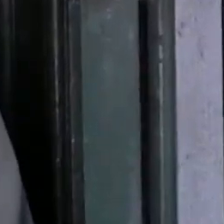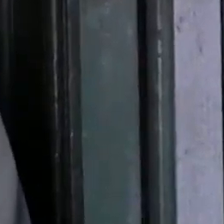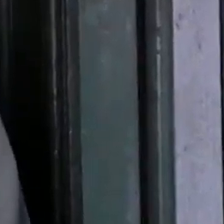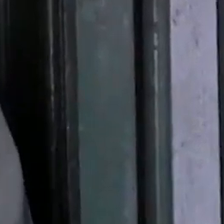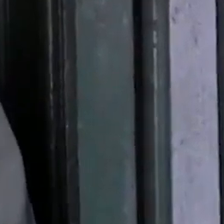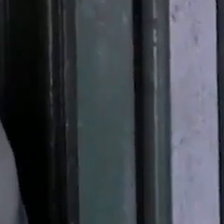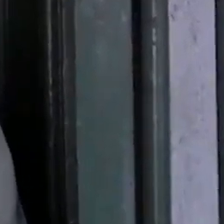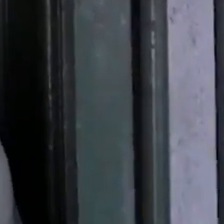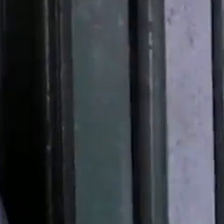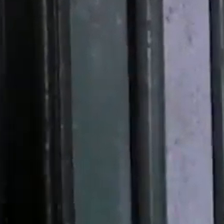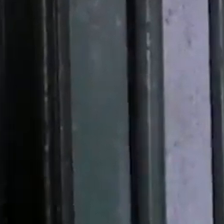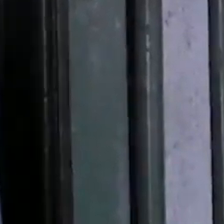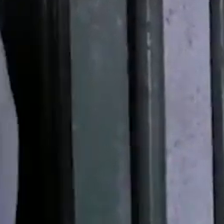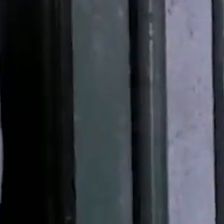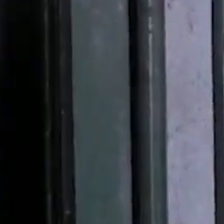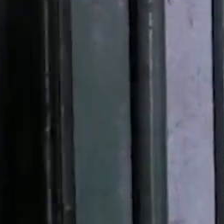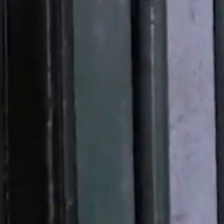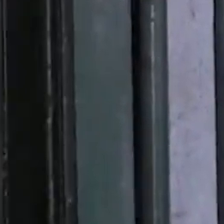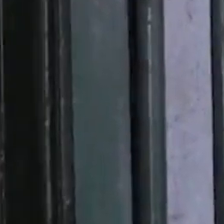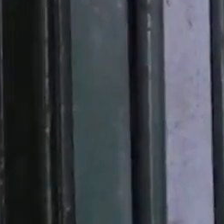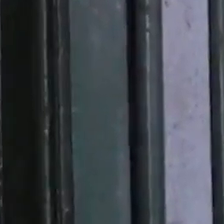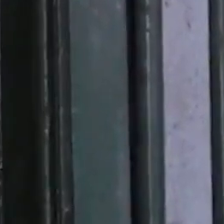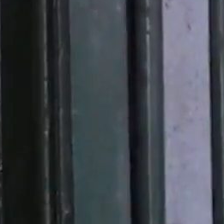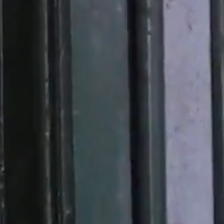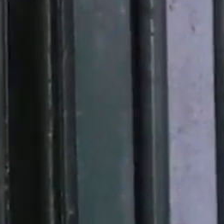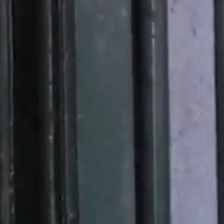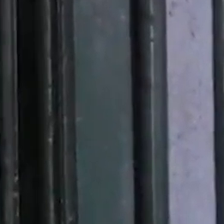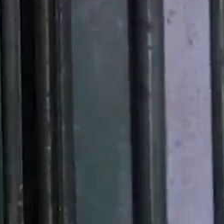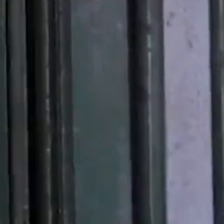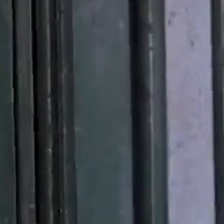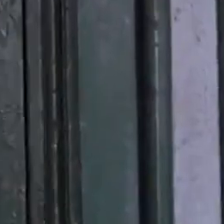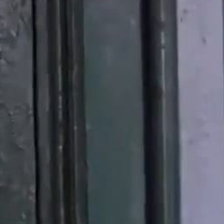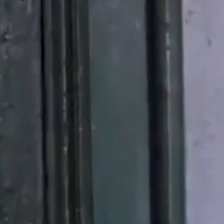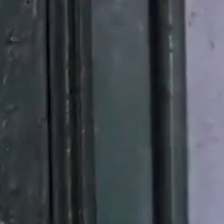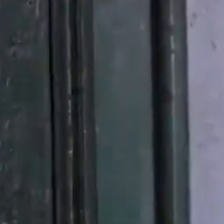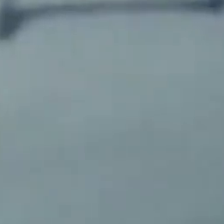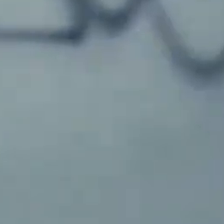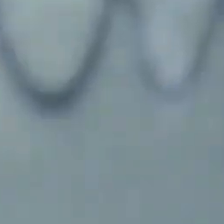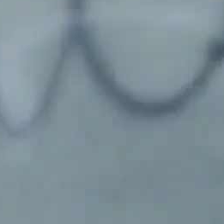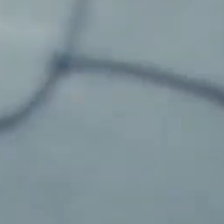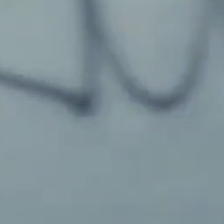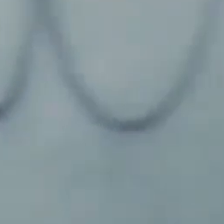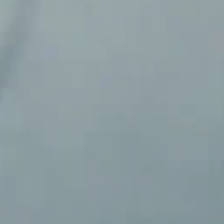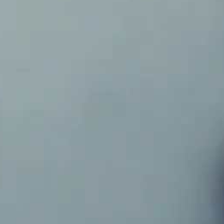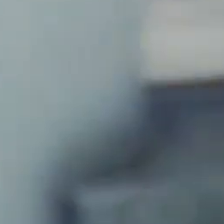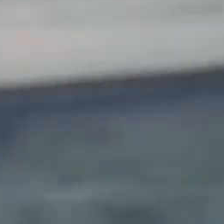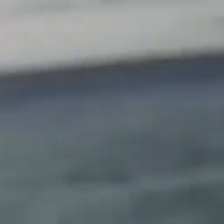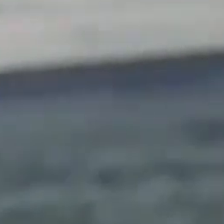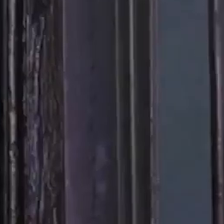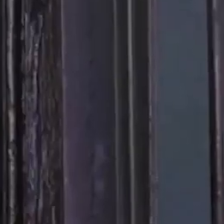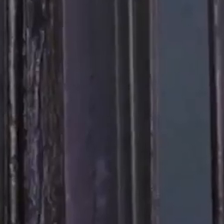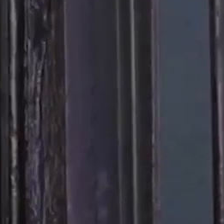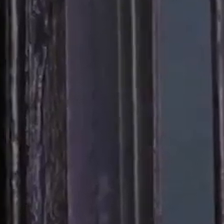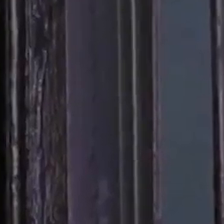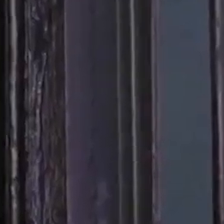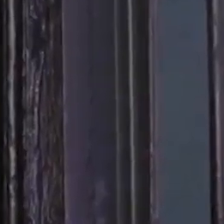Horarios en mi puerta Vecinos en alerta La